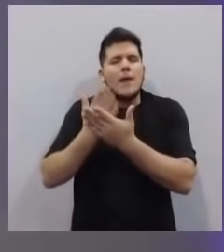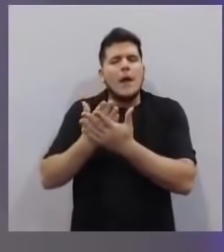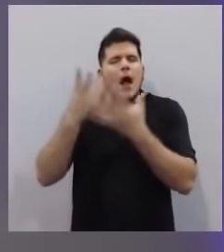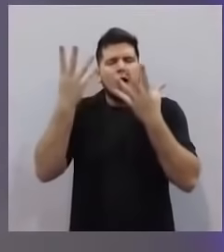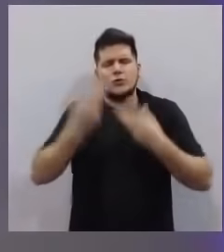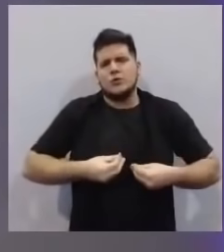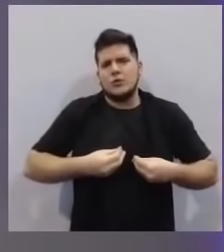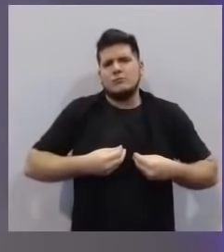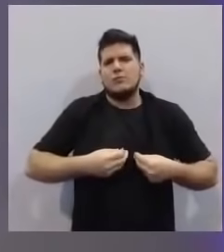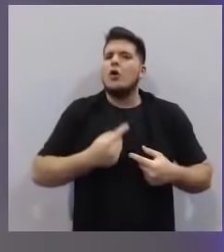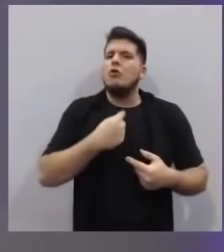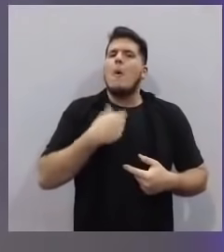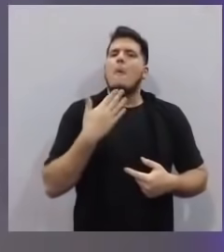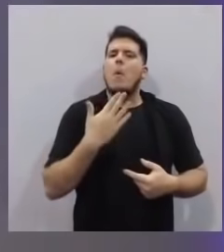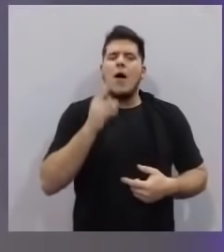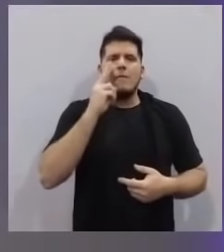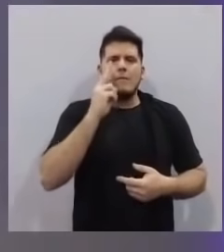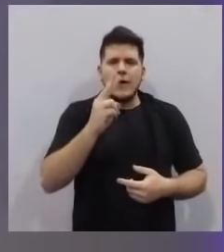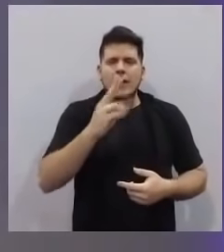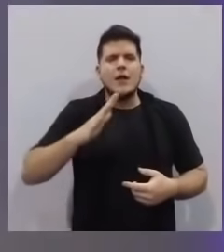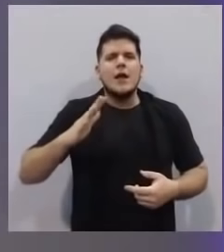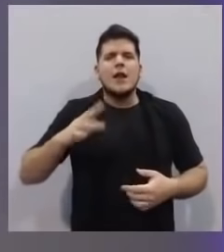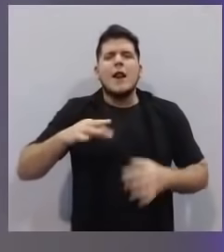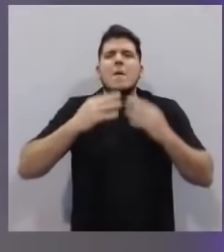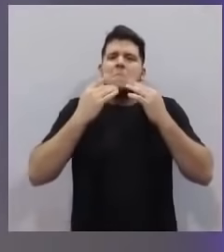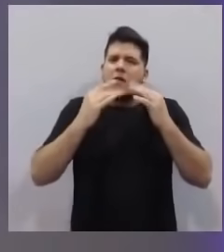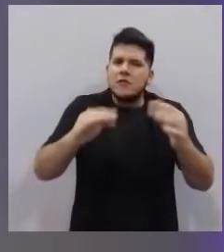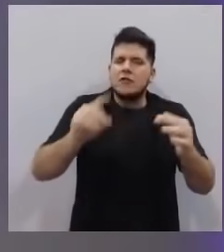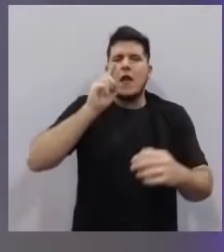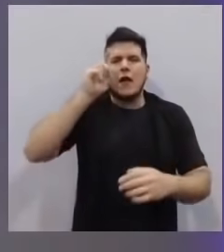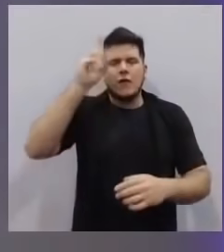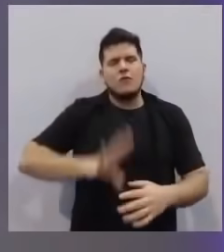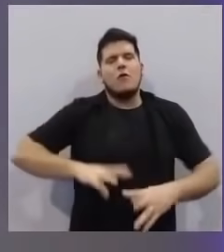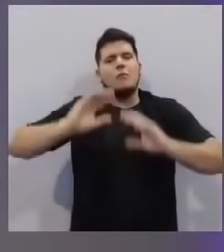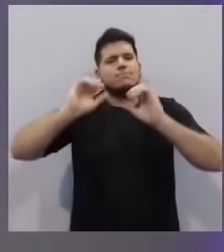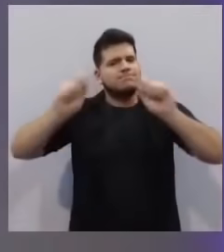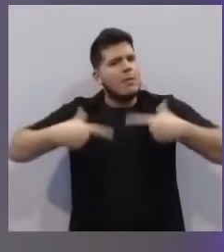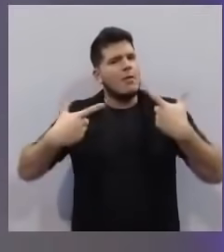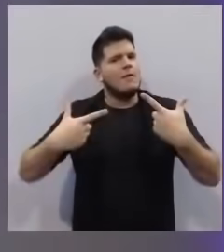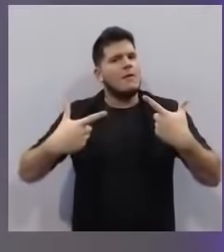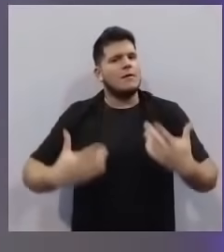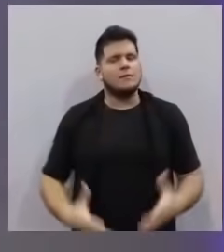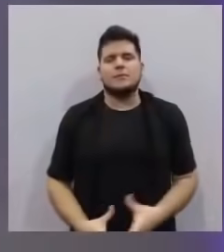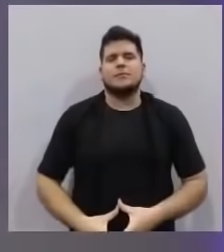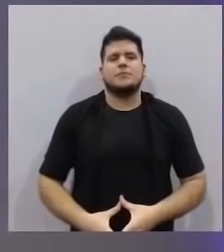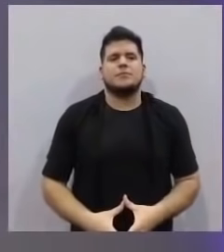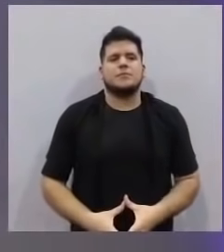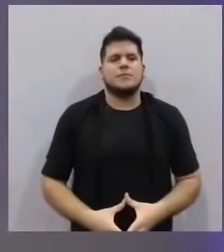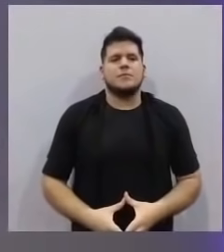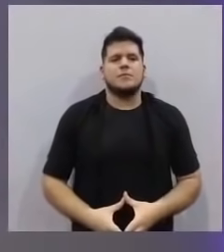hijo todas las cosas del reino te pertenecen